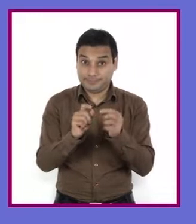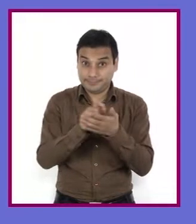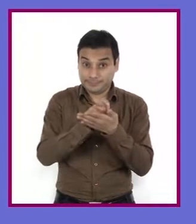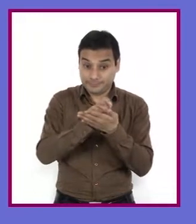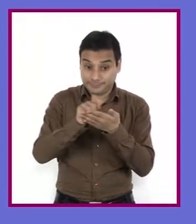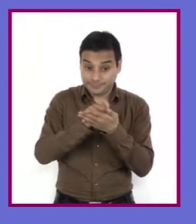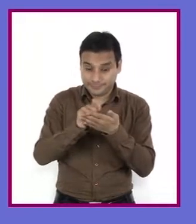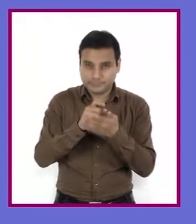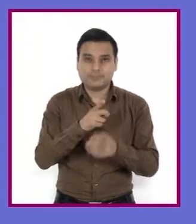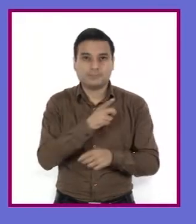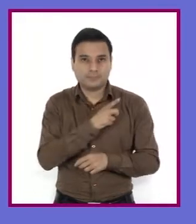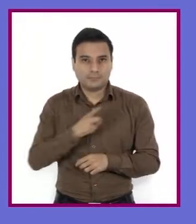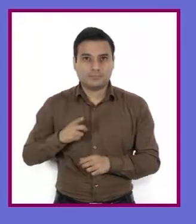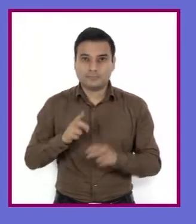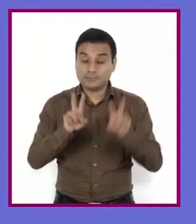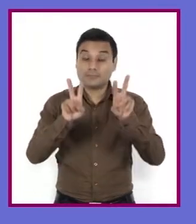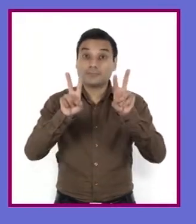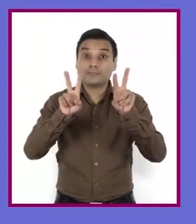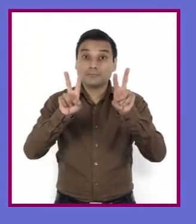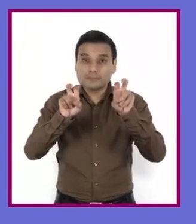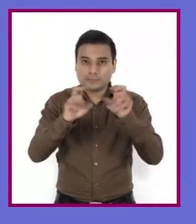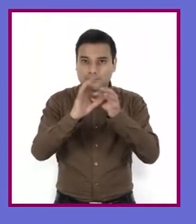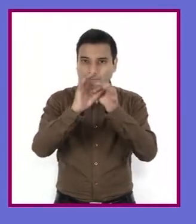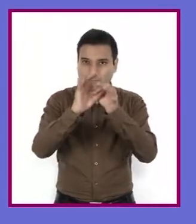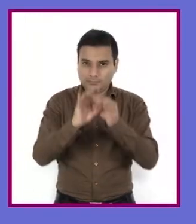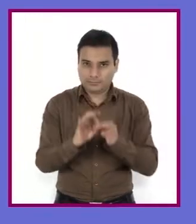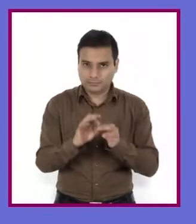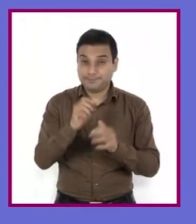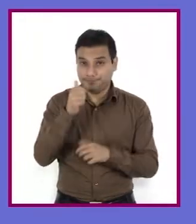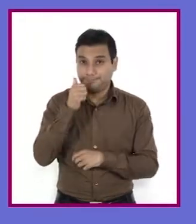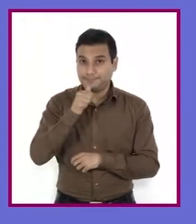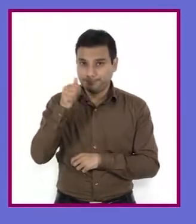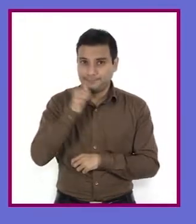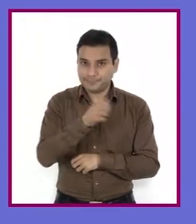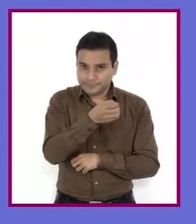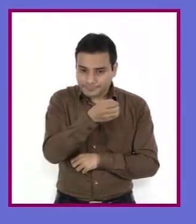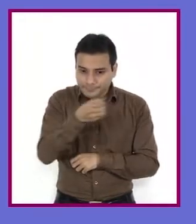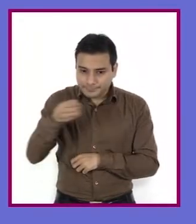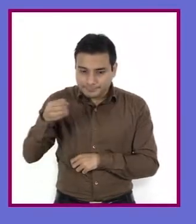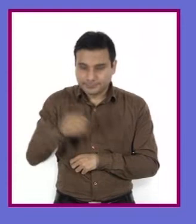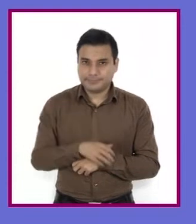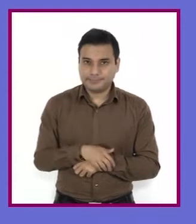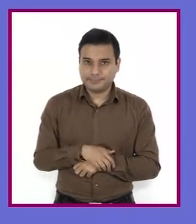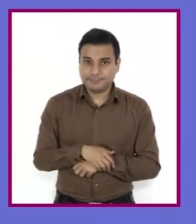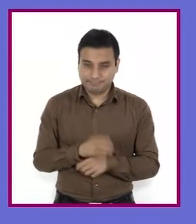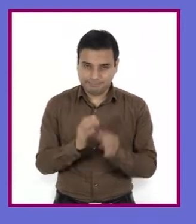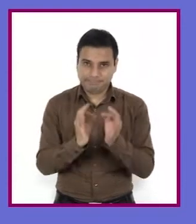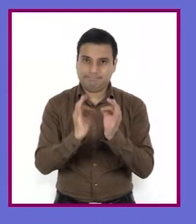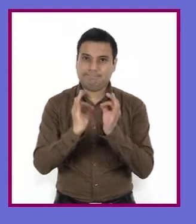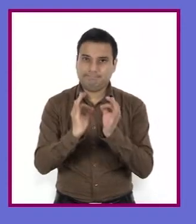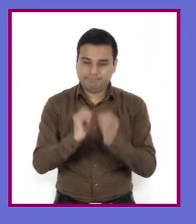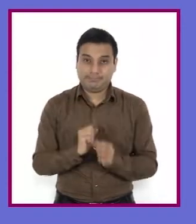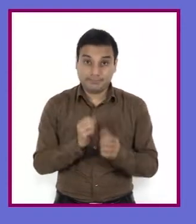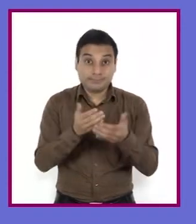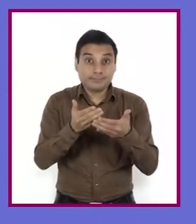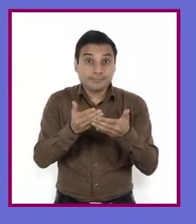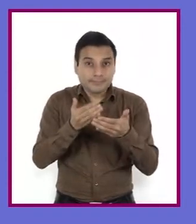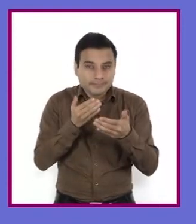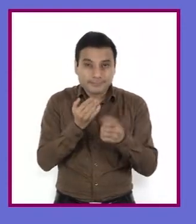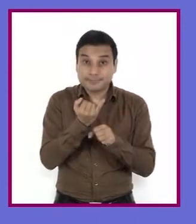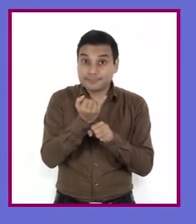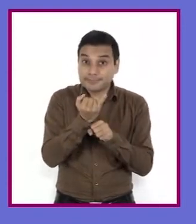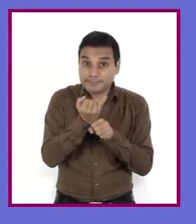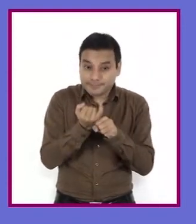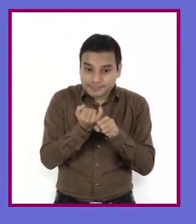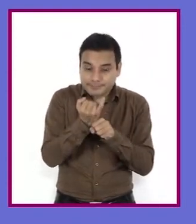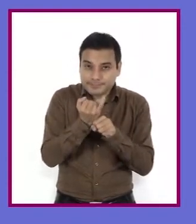una organización temática según el uso que le vayamos a dar, una exposición, una investigación para estudiar,